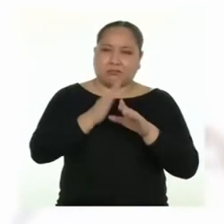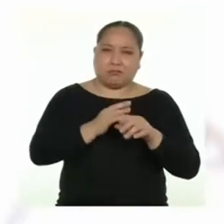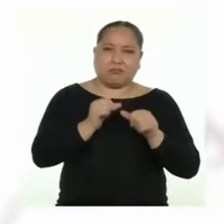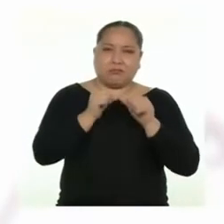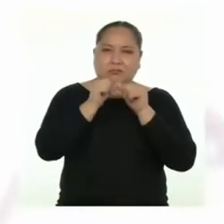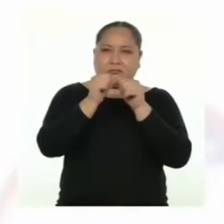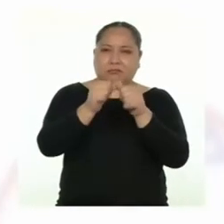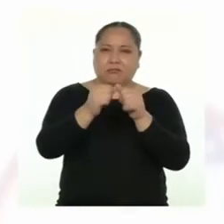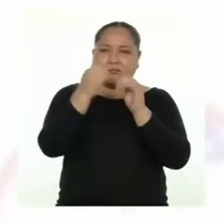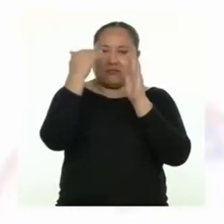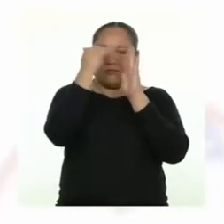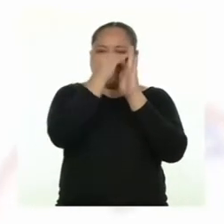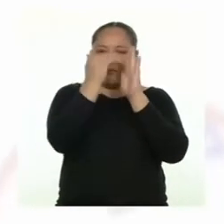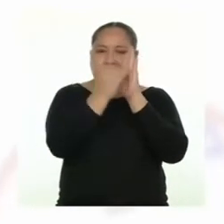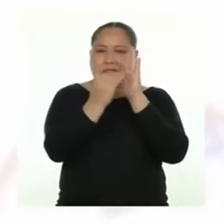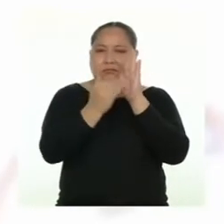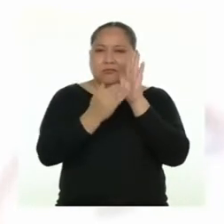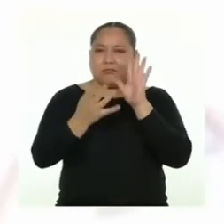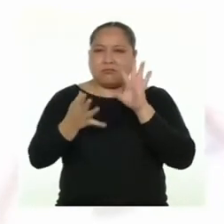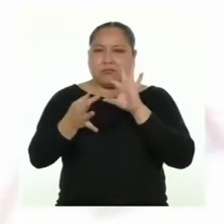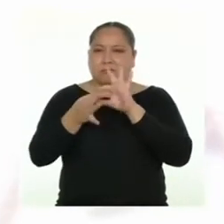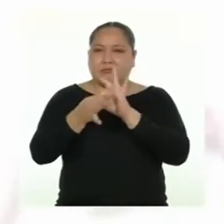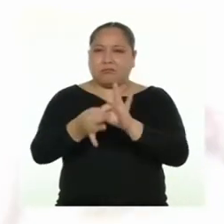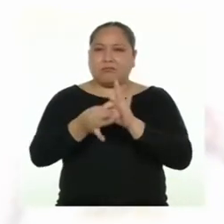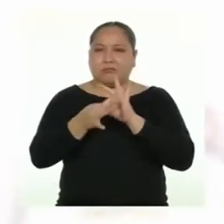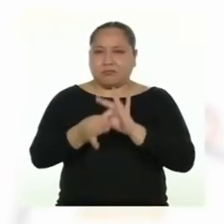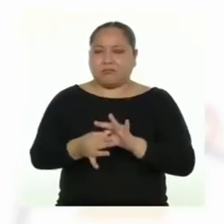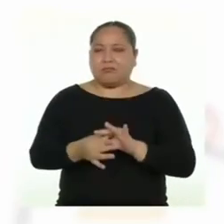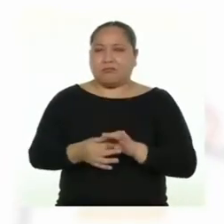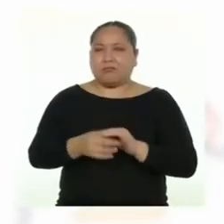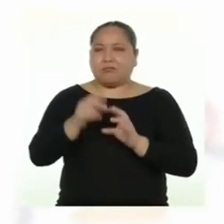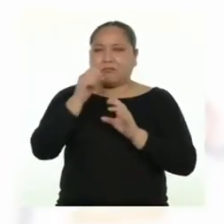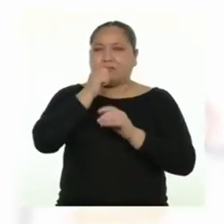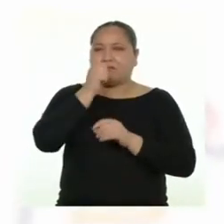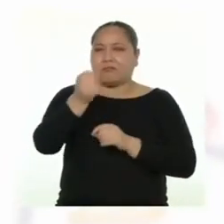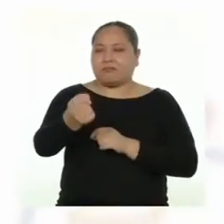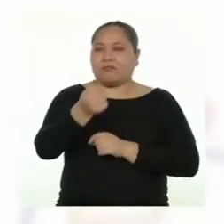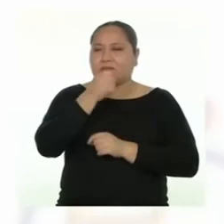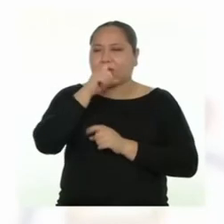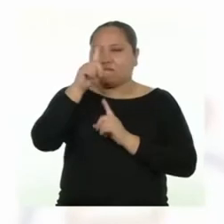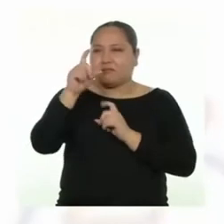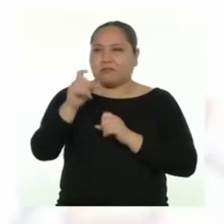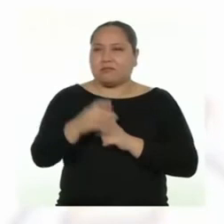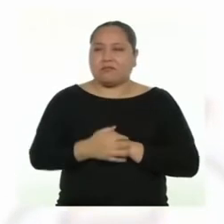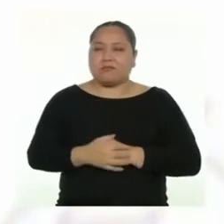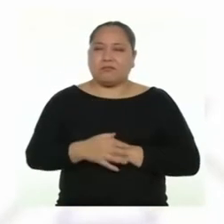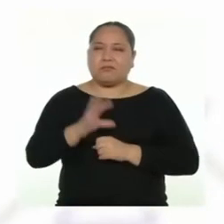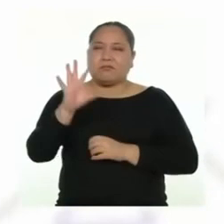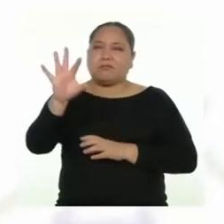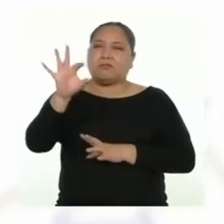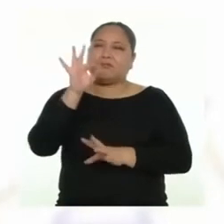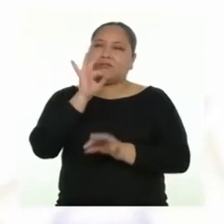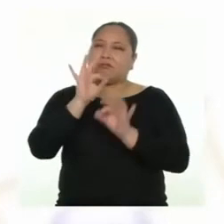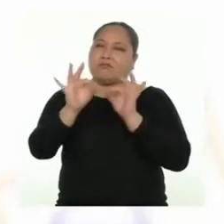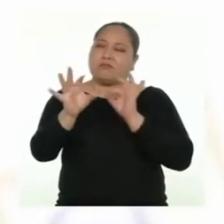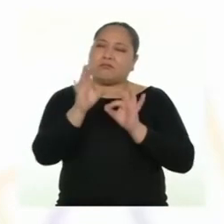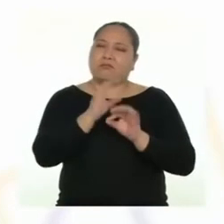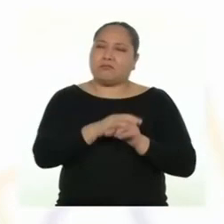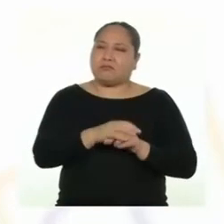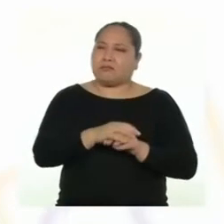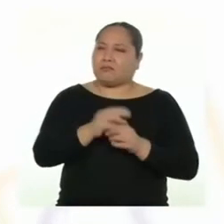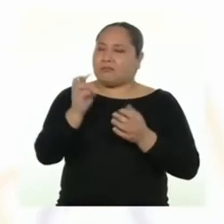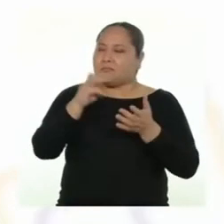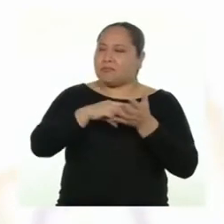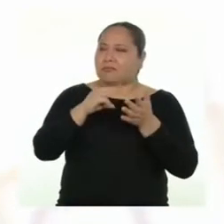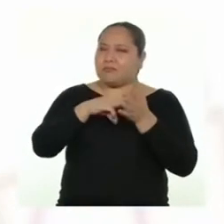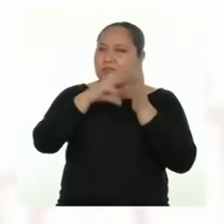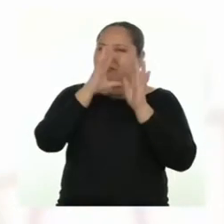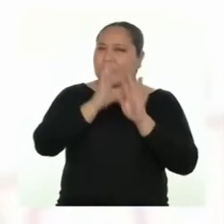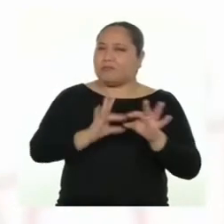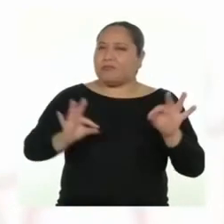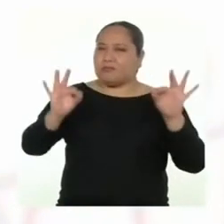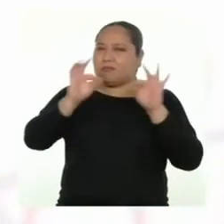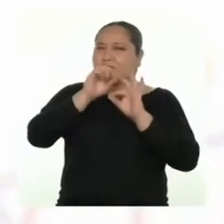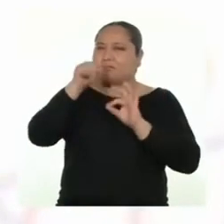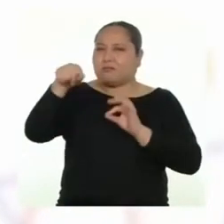mantuve el hilo de la entrevista? ¿Identifiqué y tomé nota de lo más relevante de la